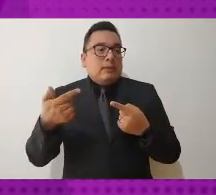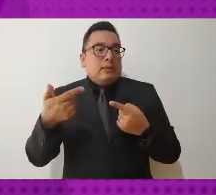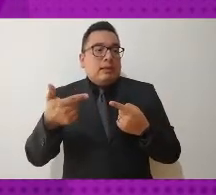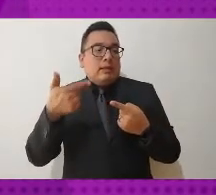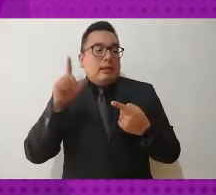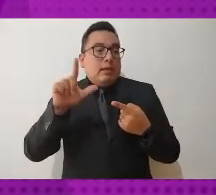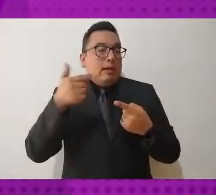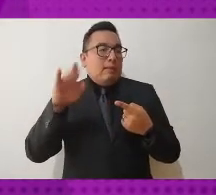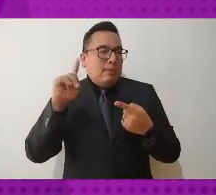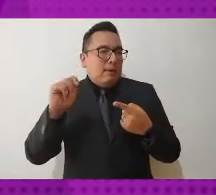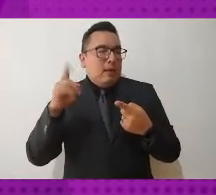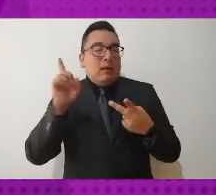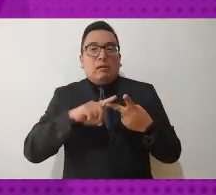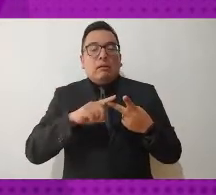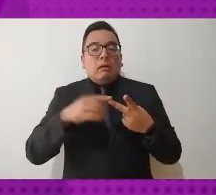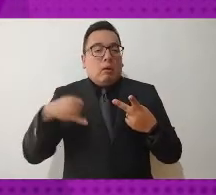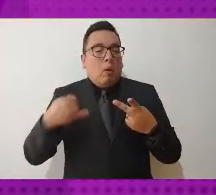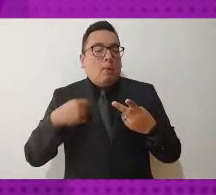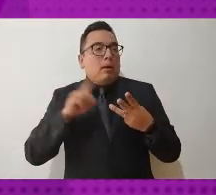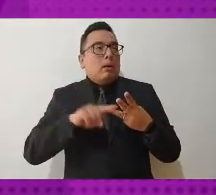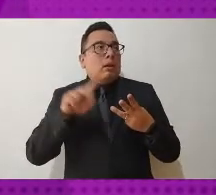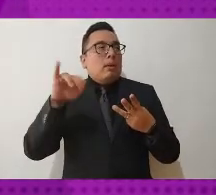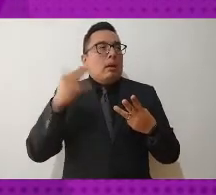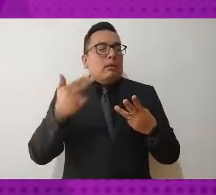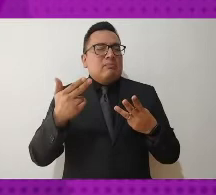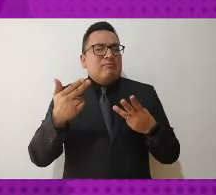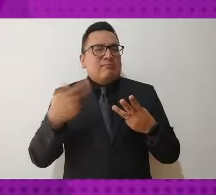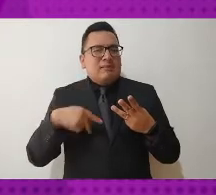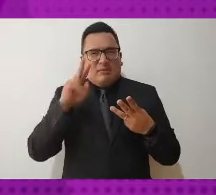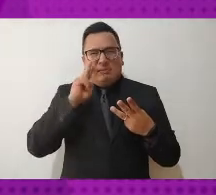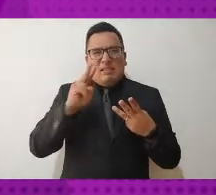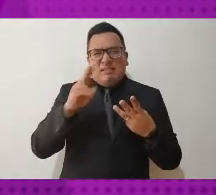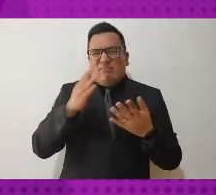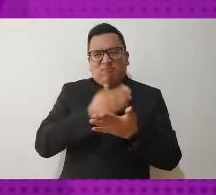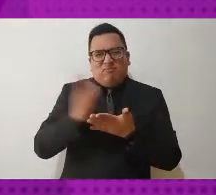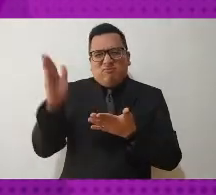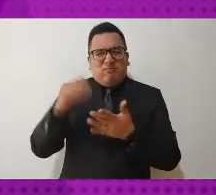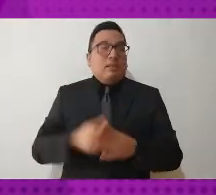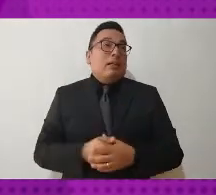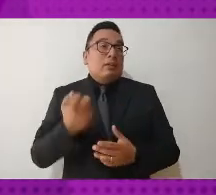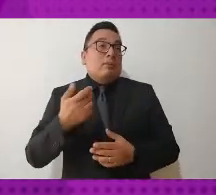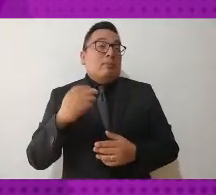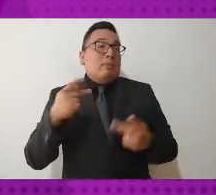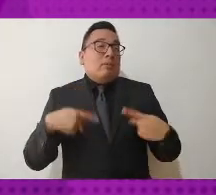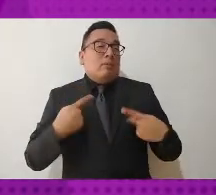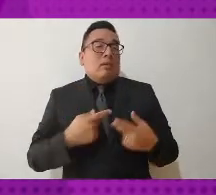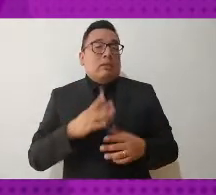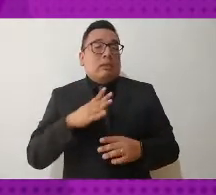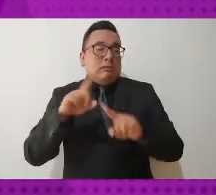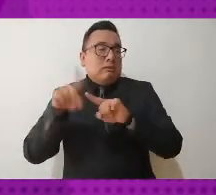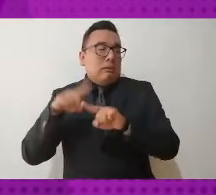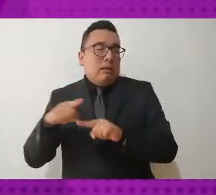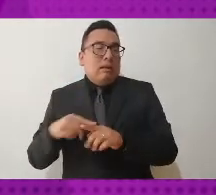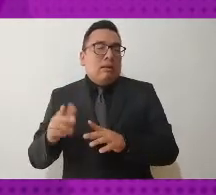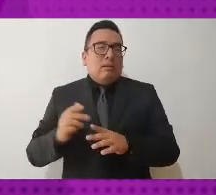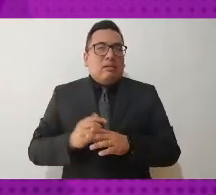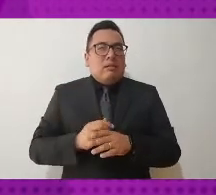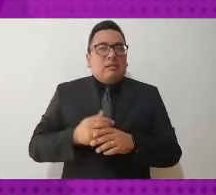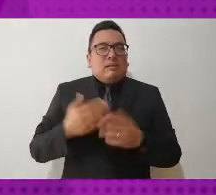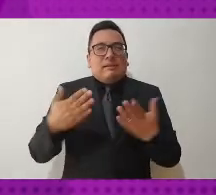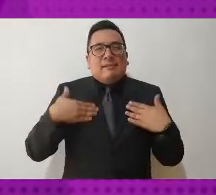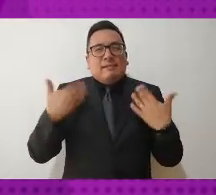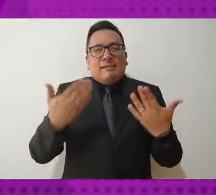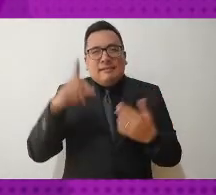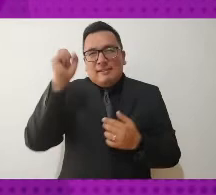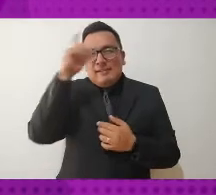te hacen triplemente discriminado no como como parte de este grupo Hay a veces diver discriminaciones diversas y múltiples no hacia las